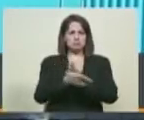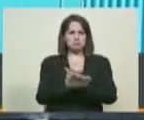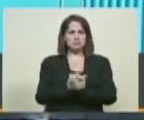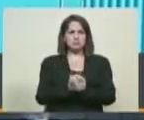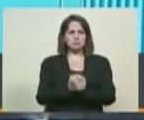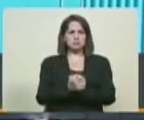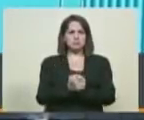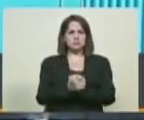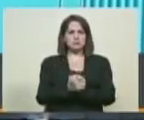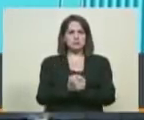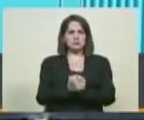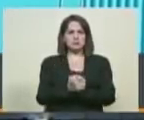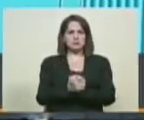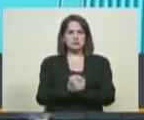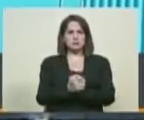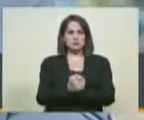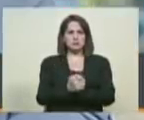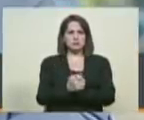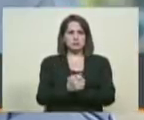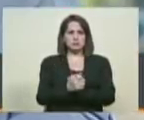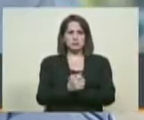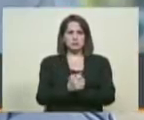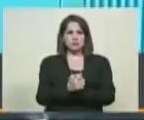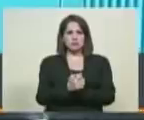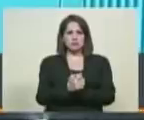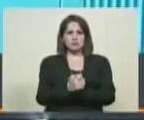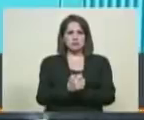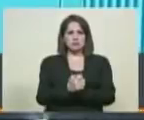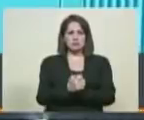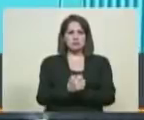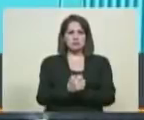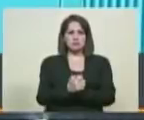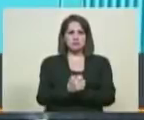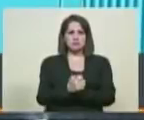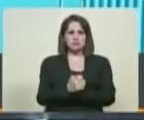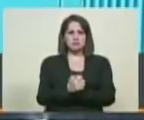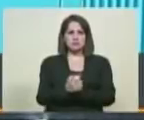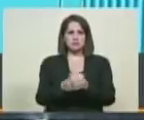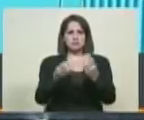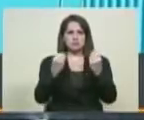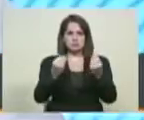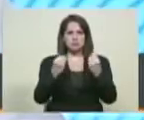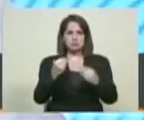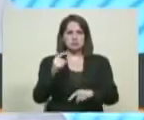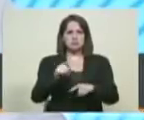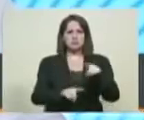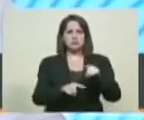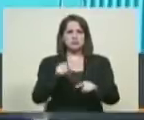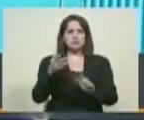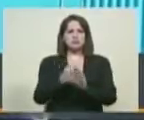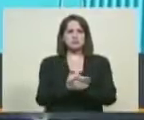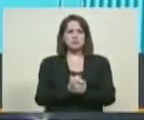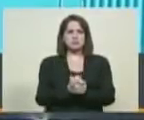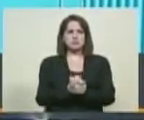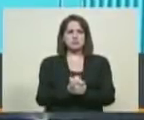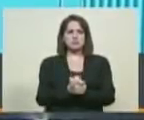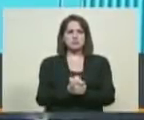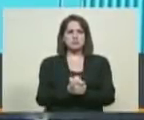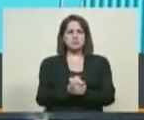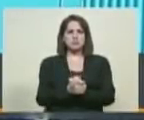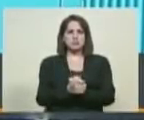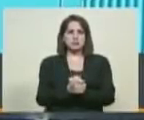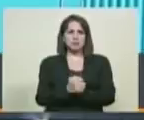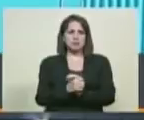Miranda. Yo le entregué al gobernador de Miranda la responsabilidad de las obras para reactivar y